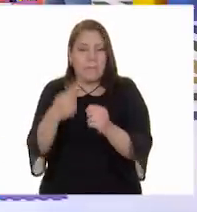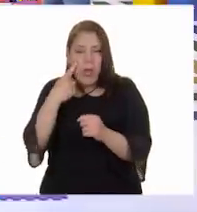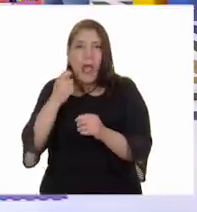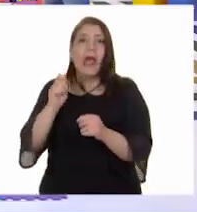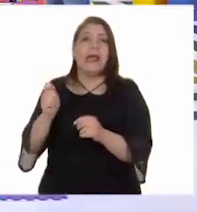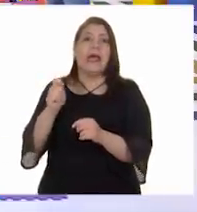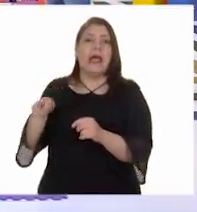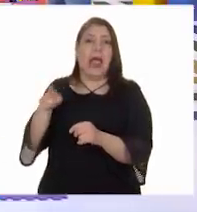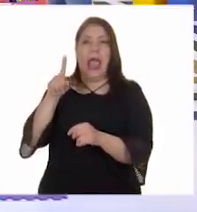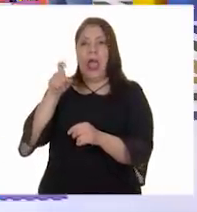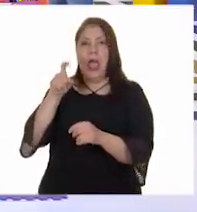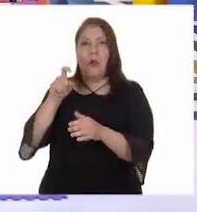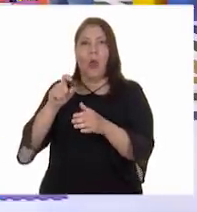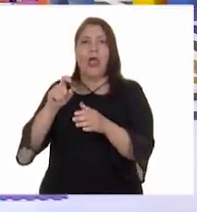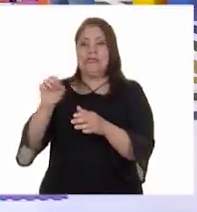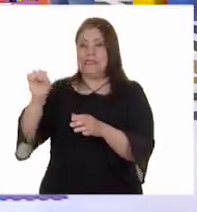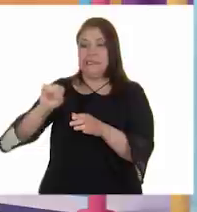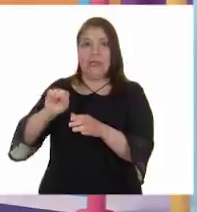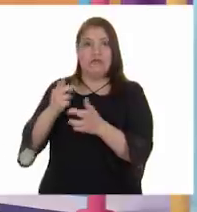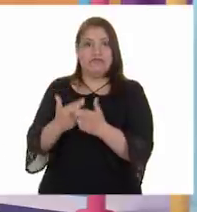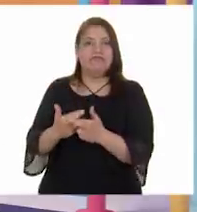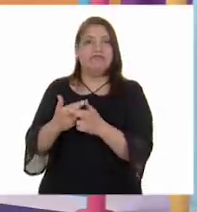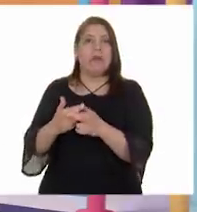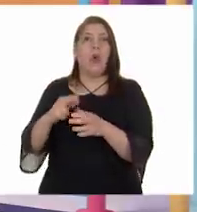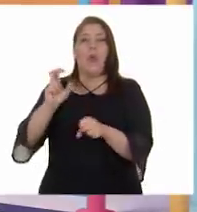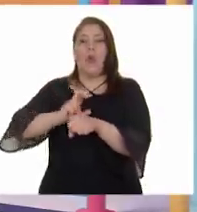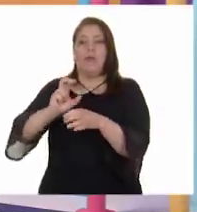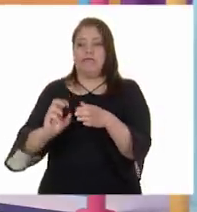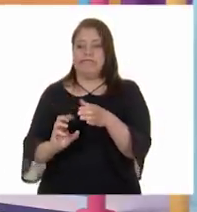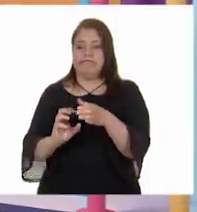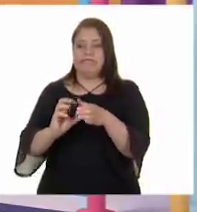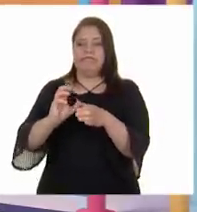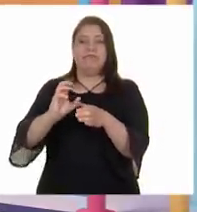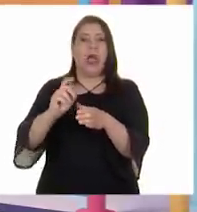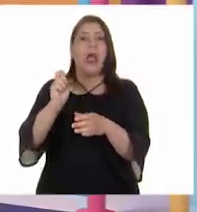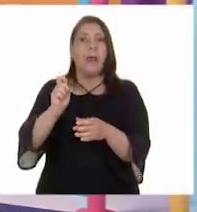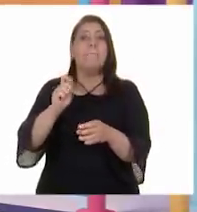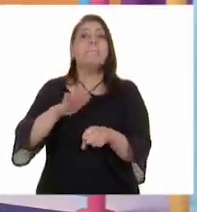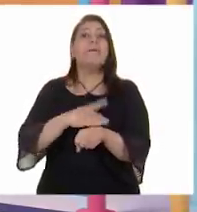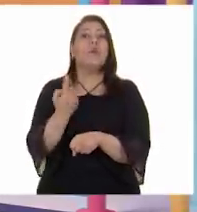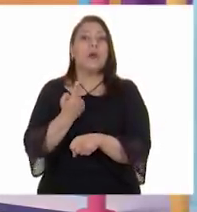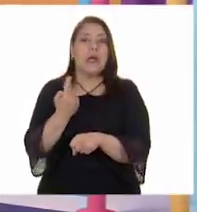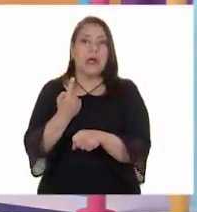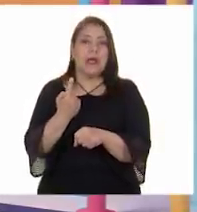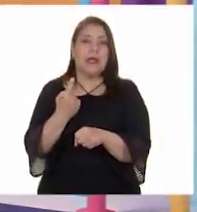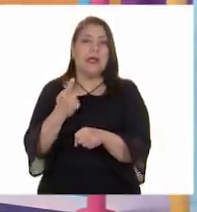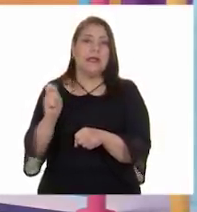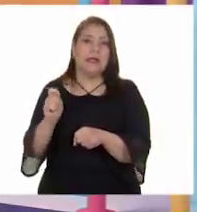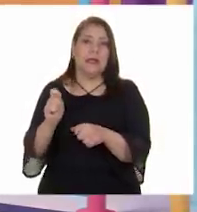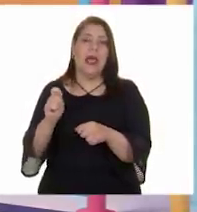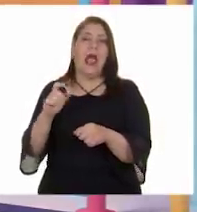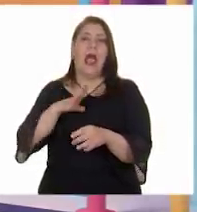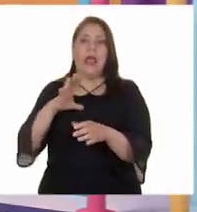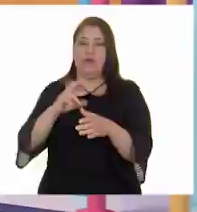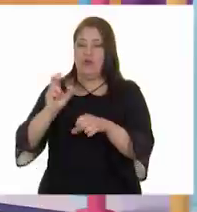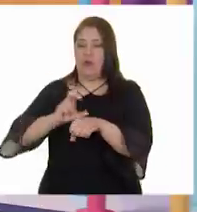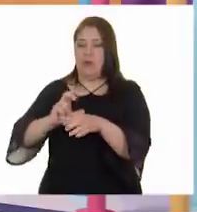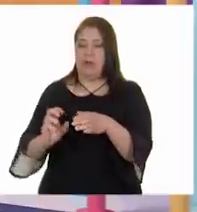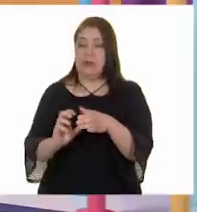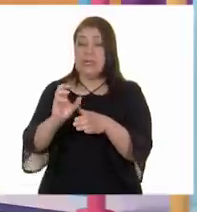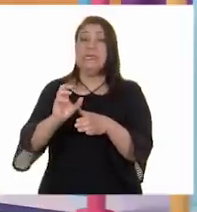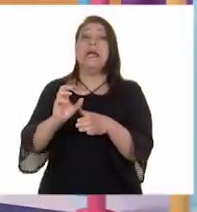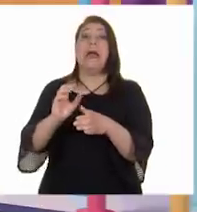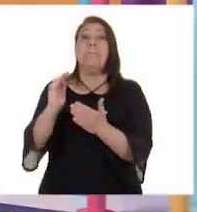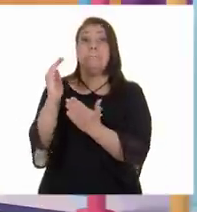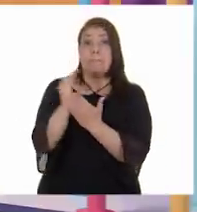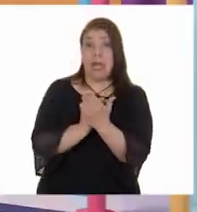va a hacer que el huevo flote. Porque como tiene sal, permite que el huevo esté arriba. Mientras menos sal, más